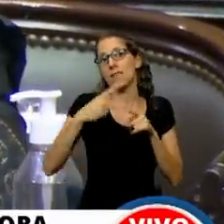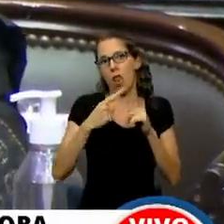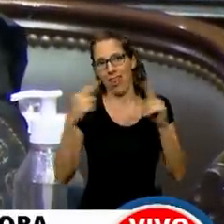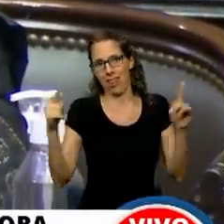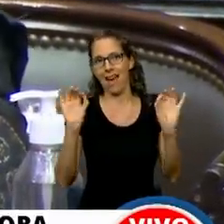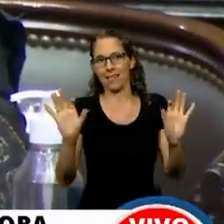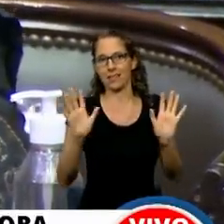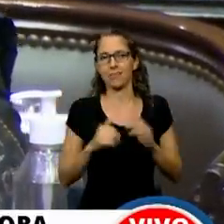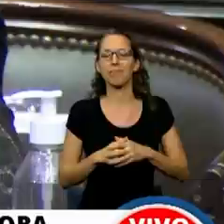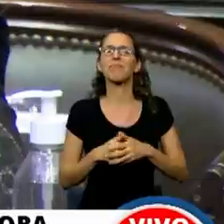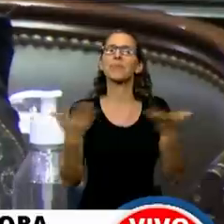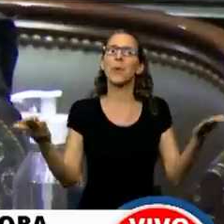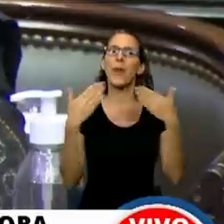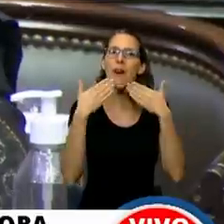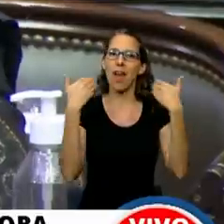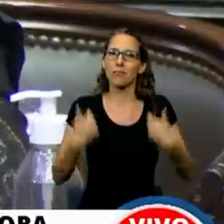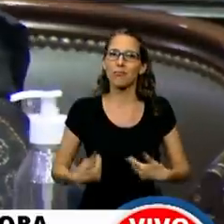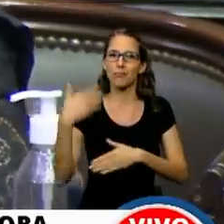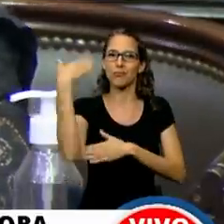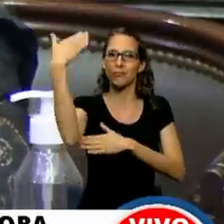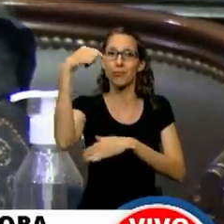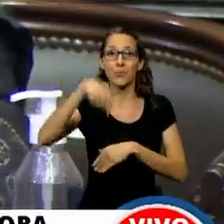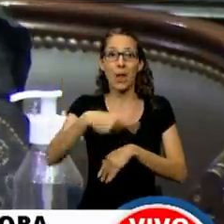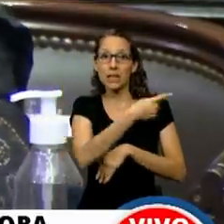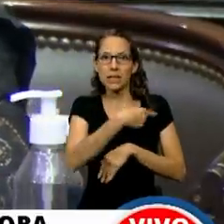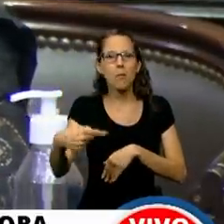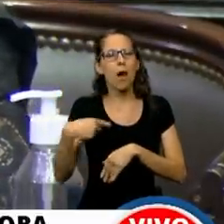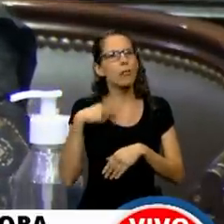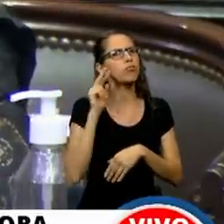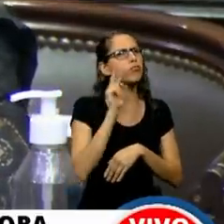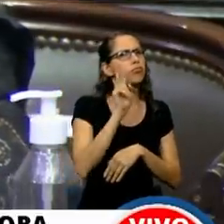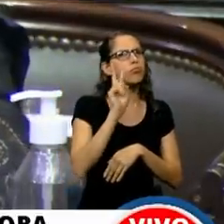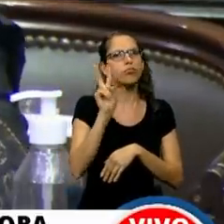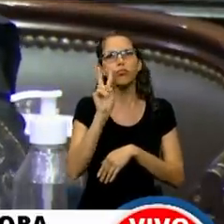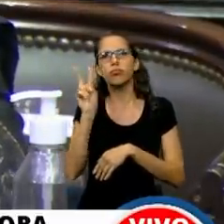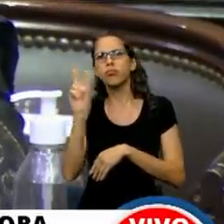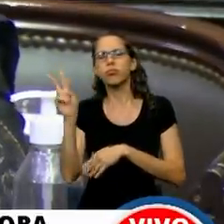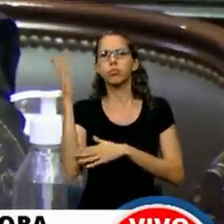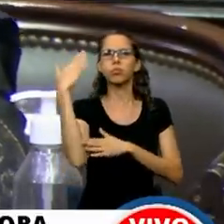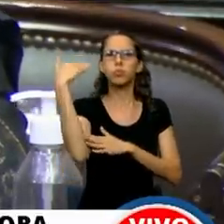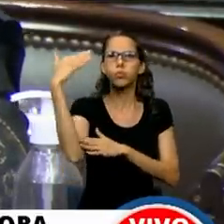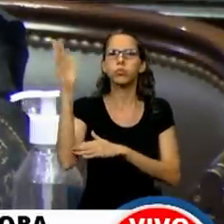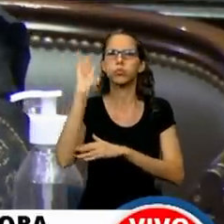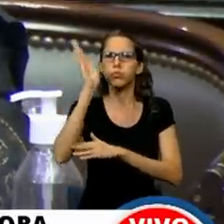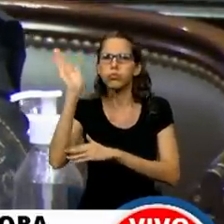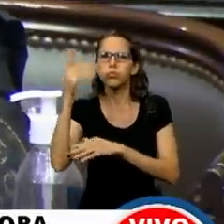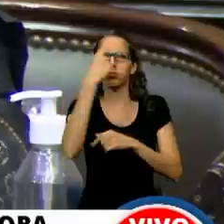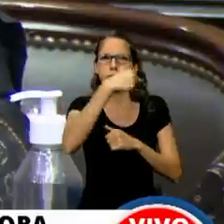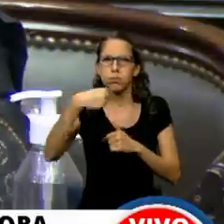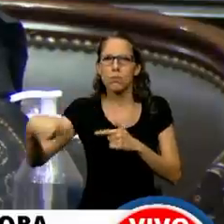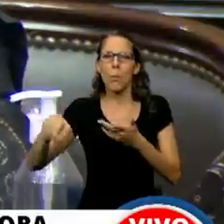darme la palabra saber que esta semana he escuchado con mucha atención toda las alocuciones de los ministros y los funcionarios